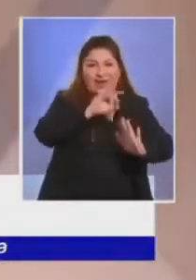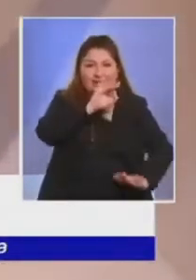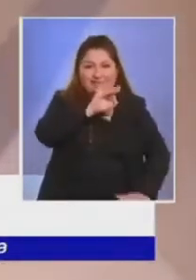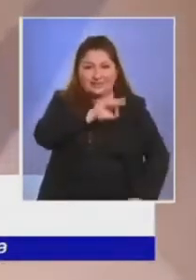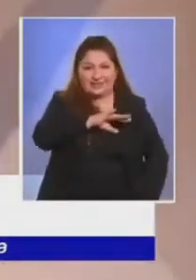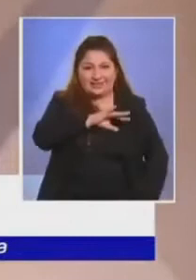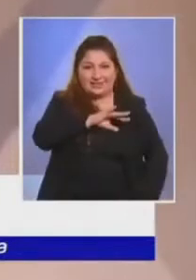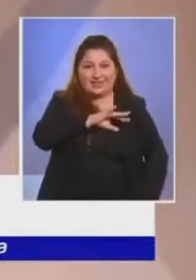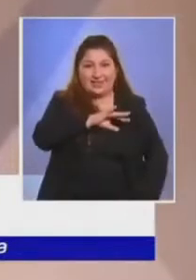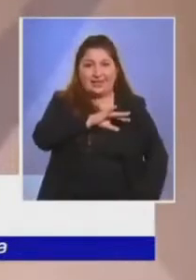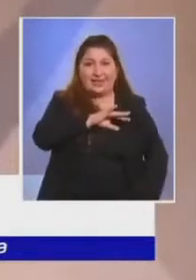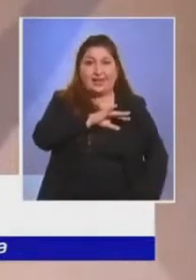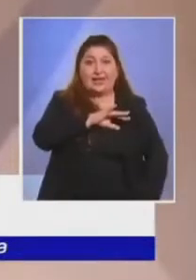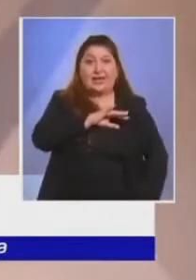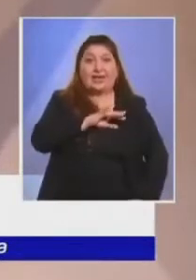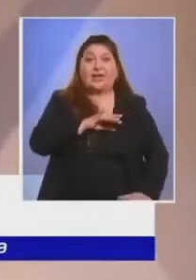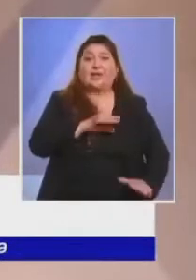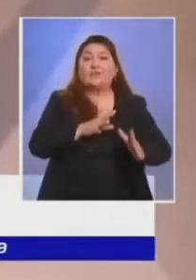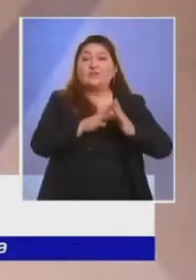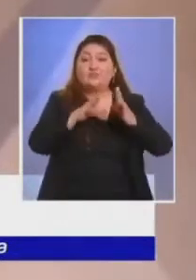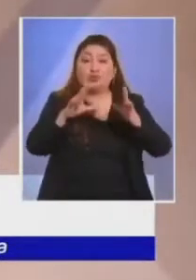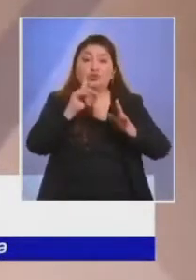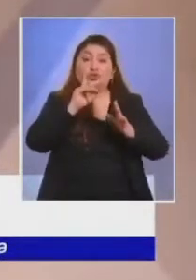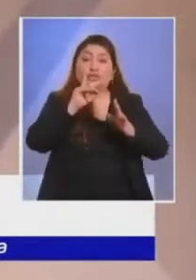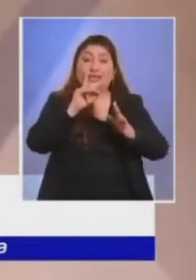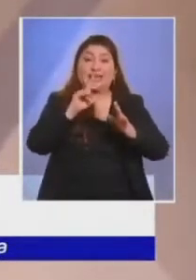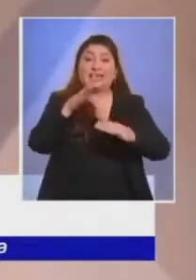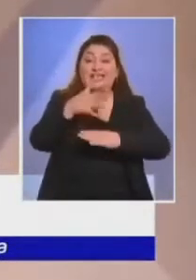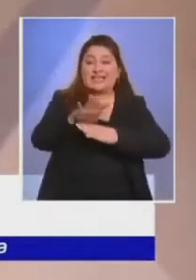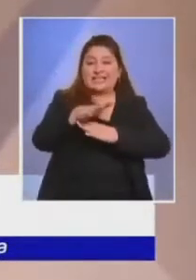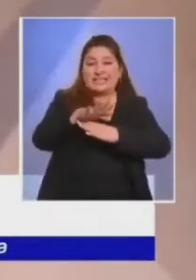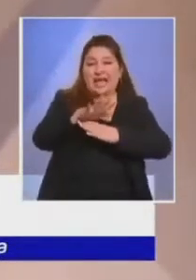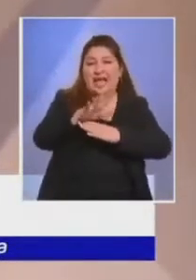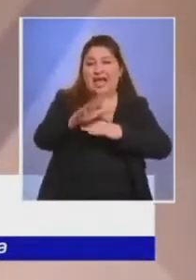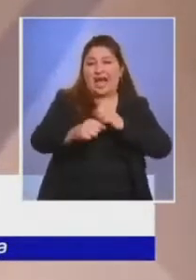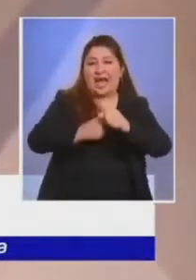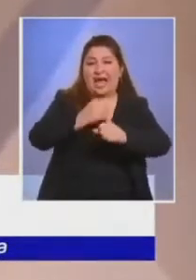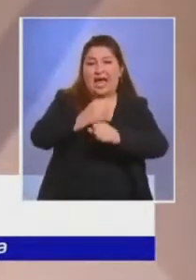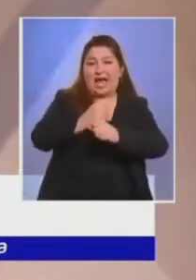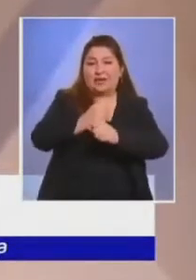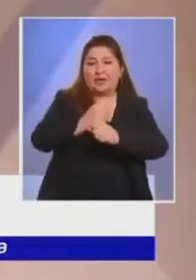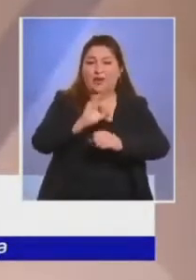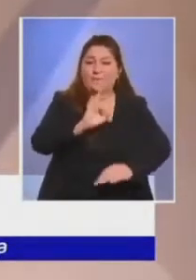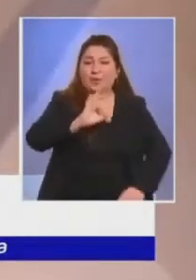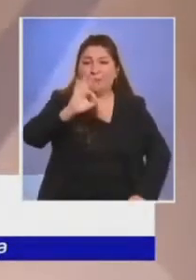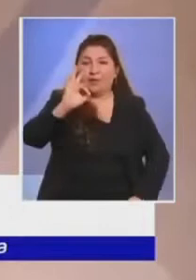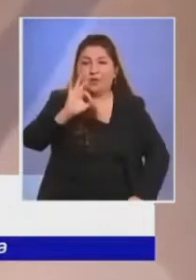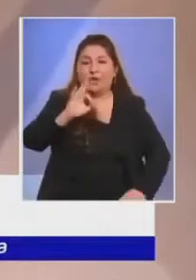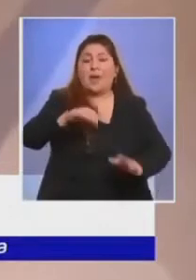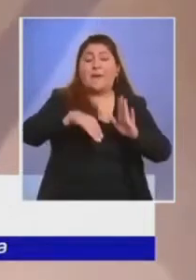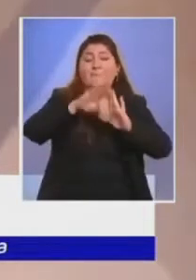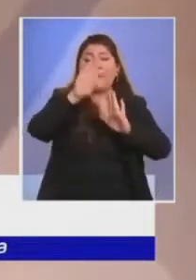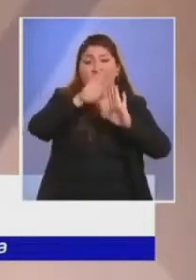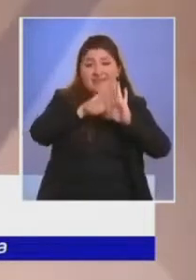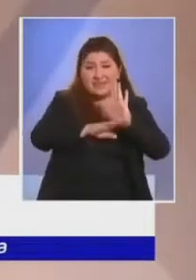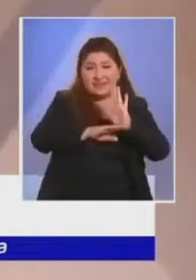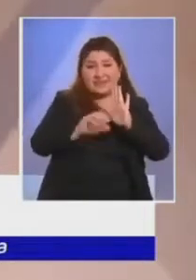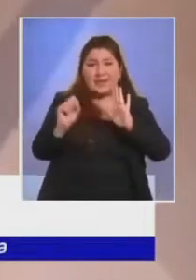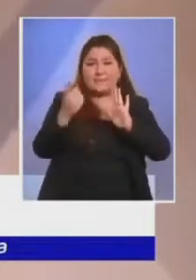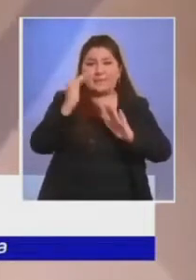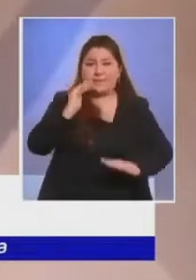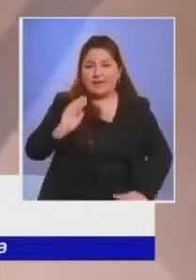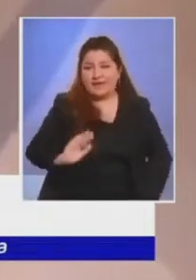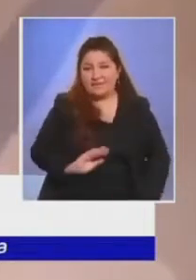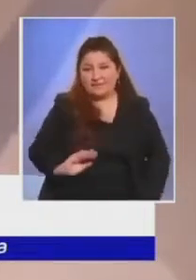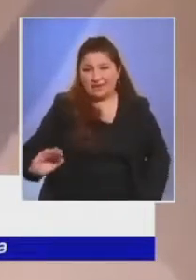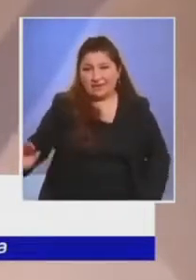acá. Tienen más de 15 años en promedio. Y además, donde más hay déficit es en atención en primera infancia. Y por lo tanto, tenemos que